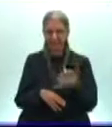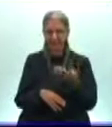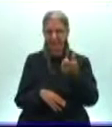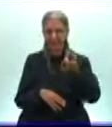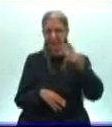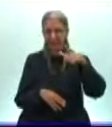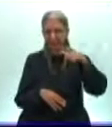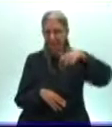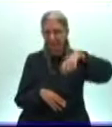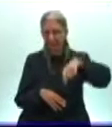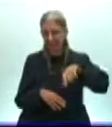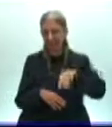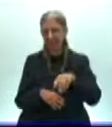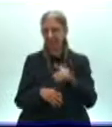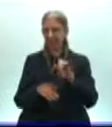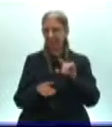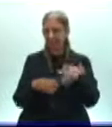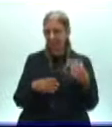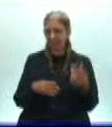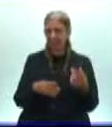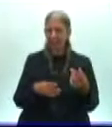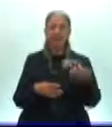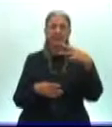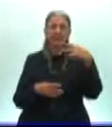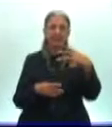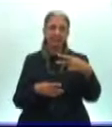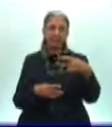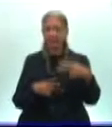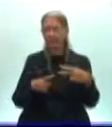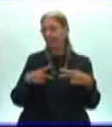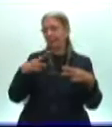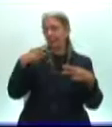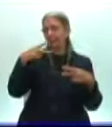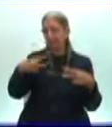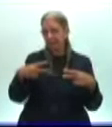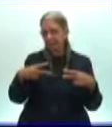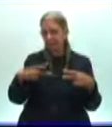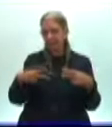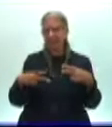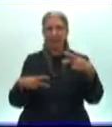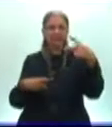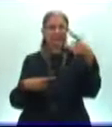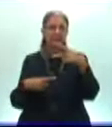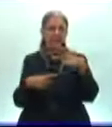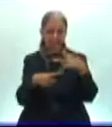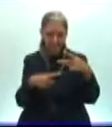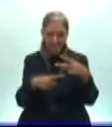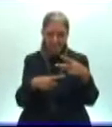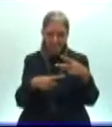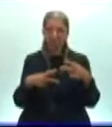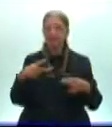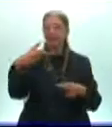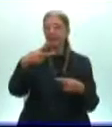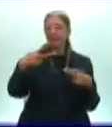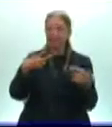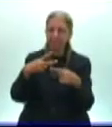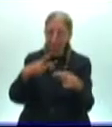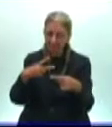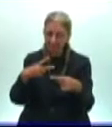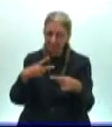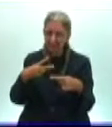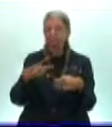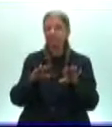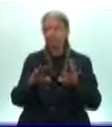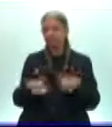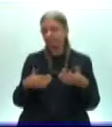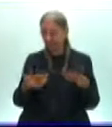intervienen los signos menor que, mayor que, menor igual o mayor igual